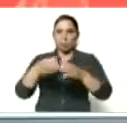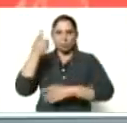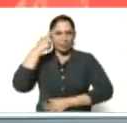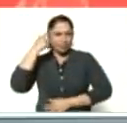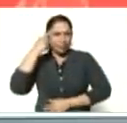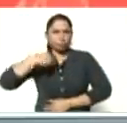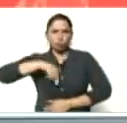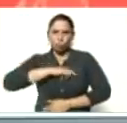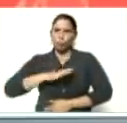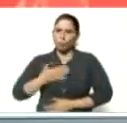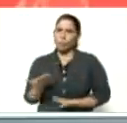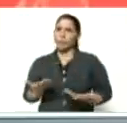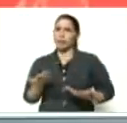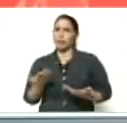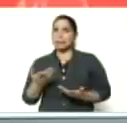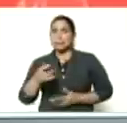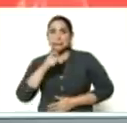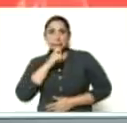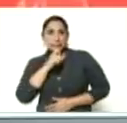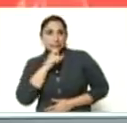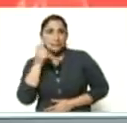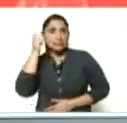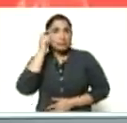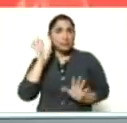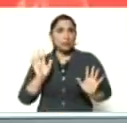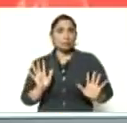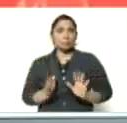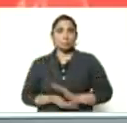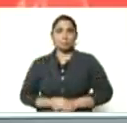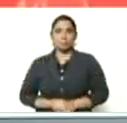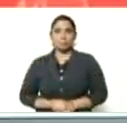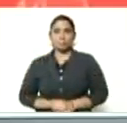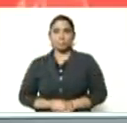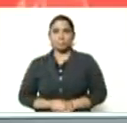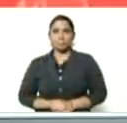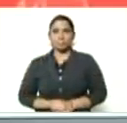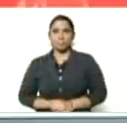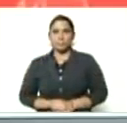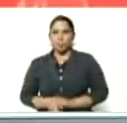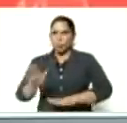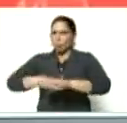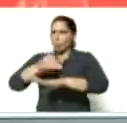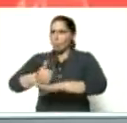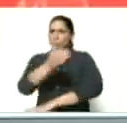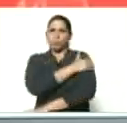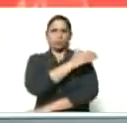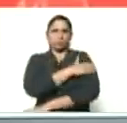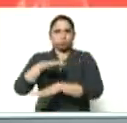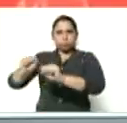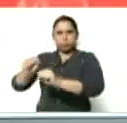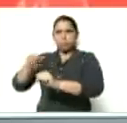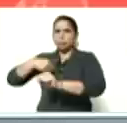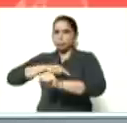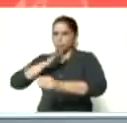Sabíamos que podían venir circunstancias muy difíciles por la derecha, por el imperialismo al que nos